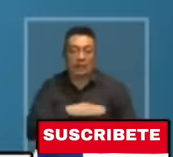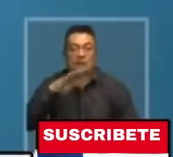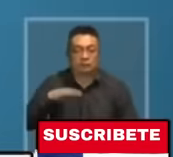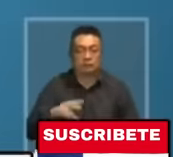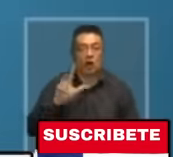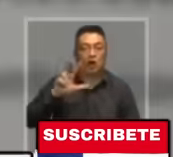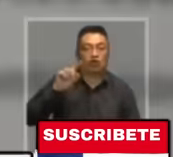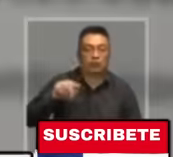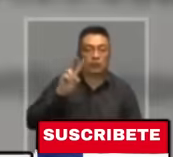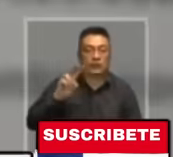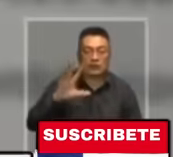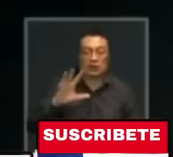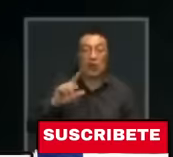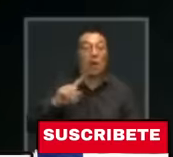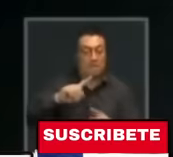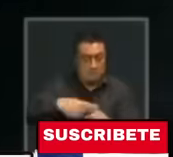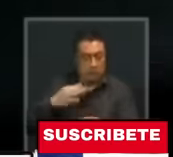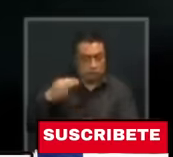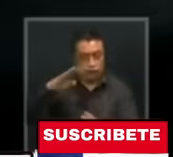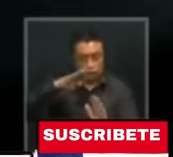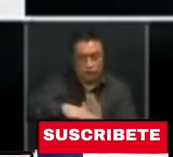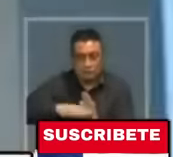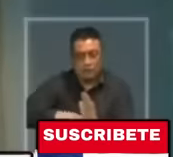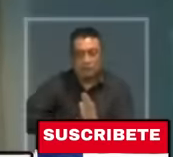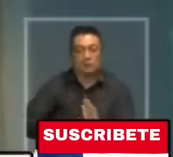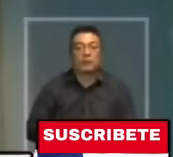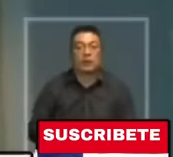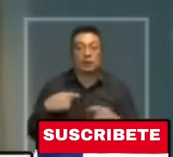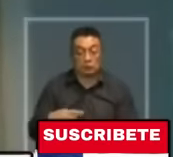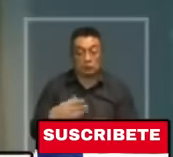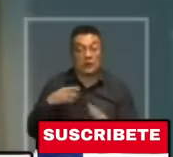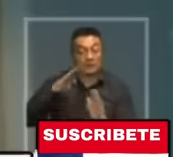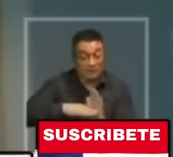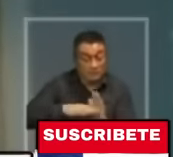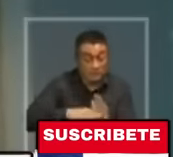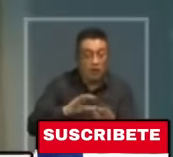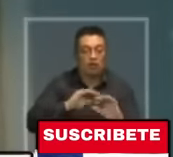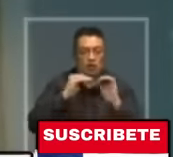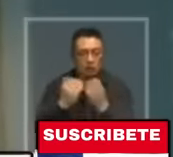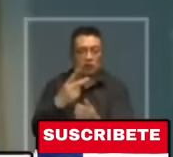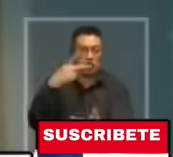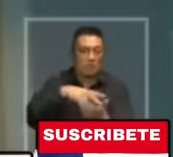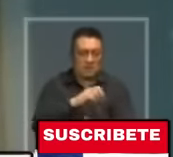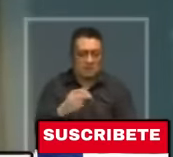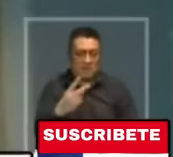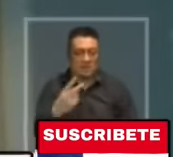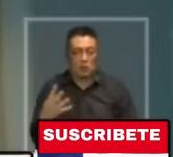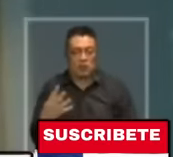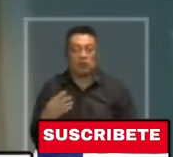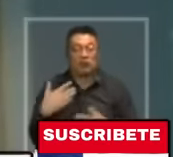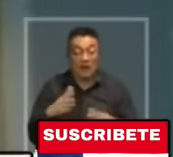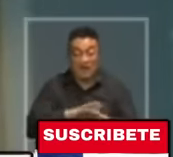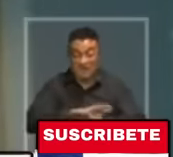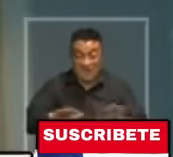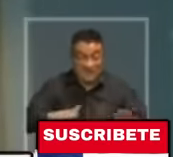8,25 y no se quedaría ahí no yo diría que el proceso de baja tasa se va a completar durante el año 24 cuando el proceso termine